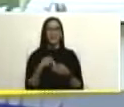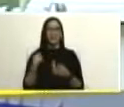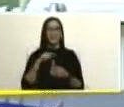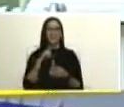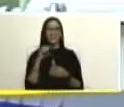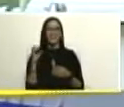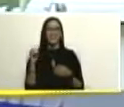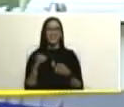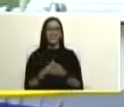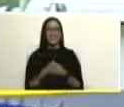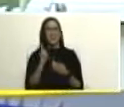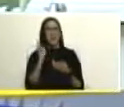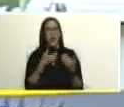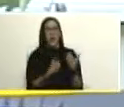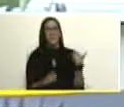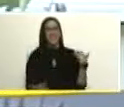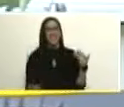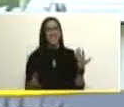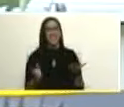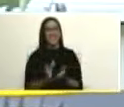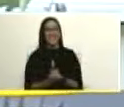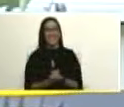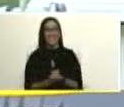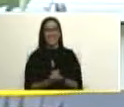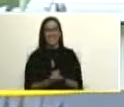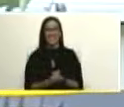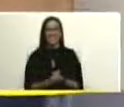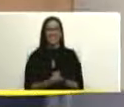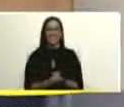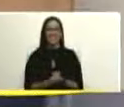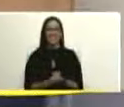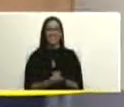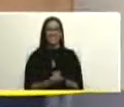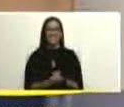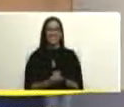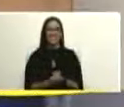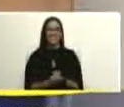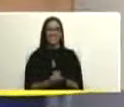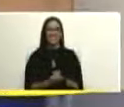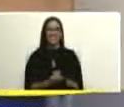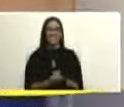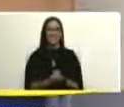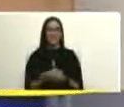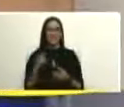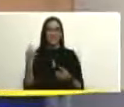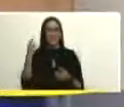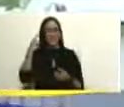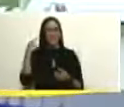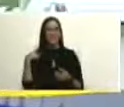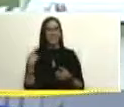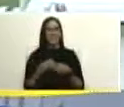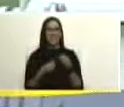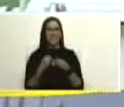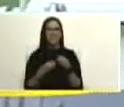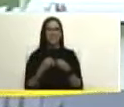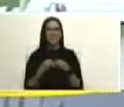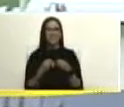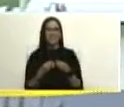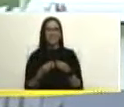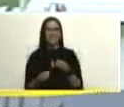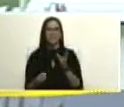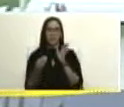Ah, pero usted es el presidente. Ajá. Yo lo voy a alcanzar, no me preocupe. Entonces, ¿tú sabes qué tienes que hacer? Te metes acá.